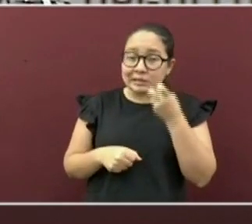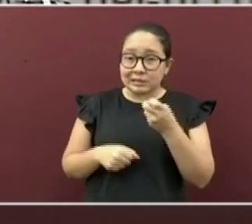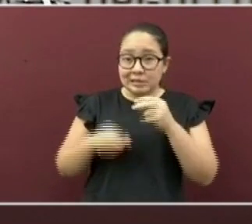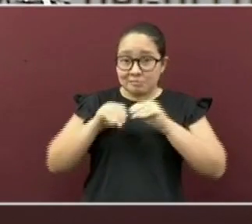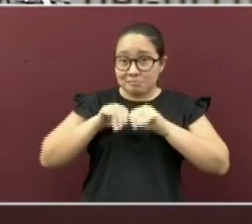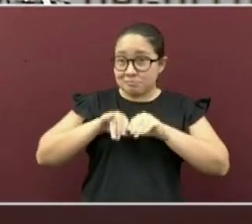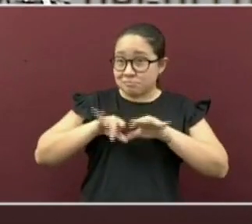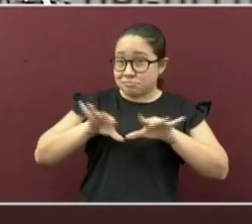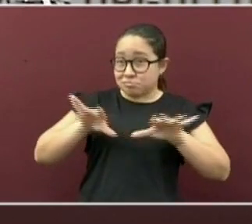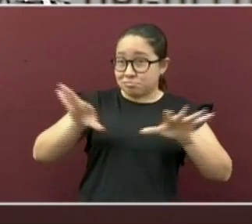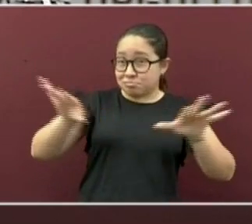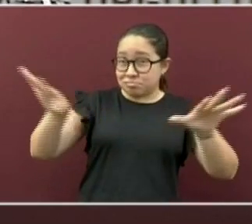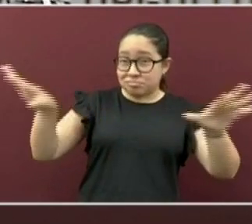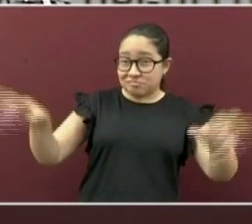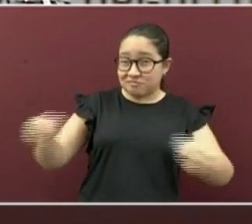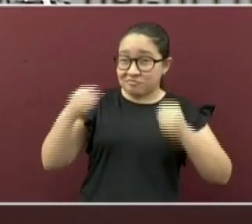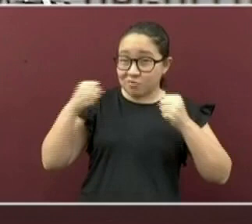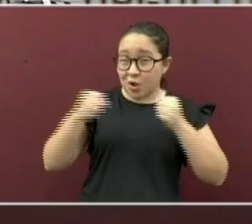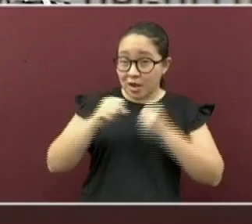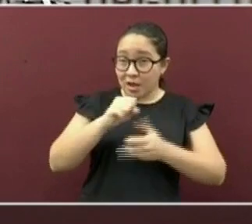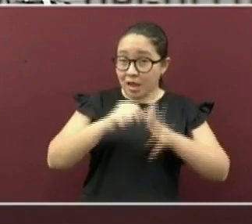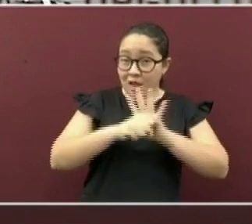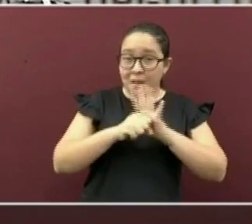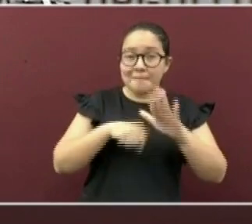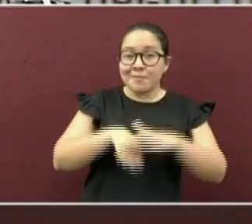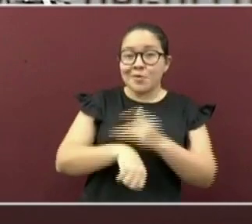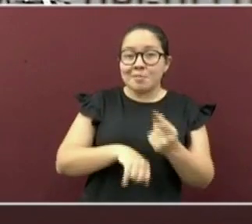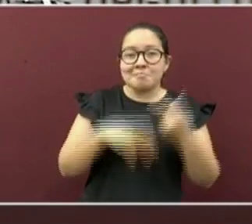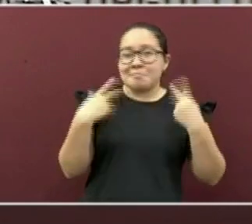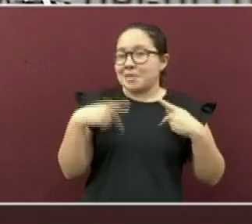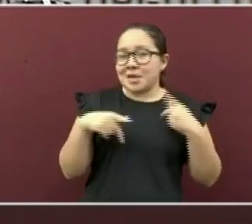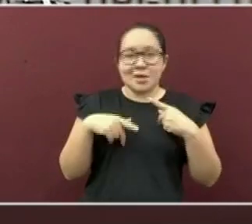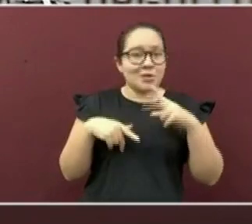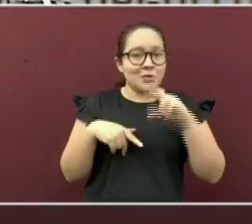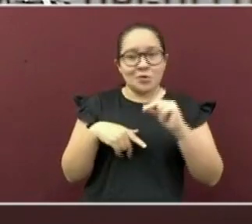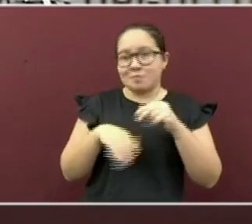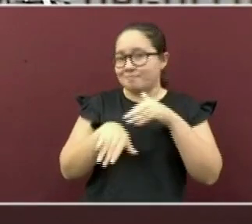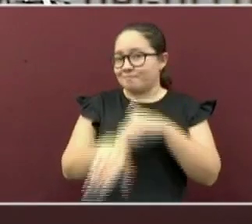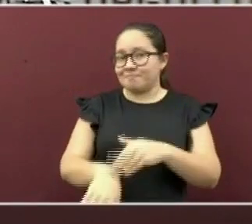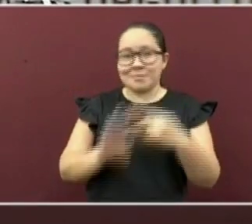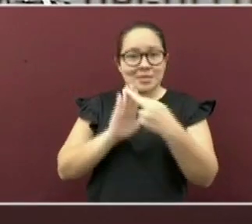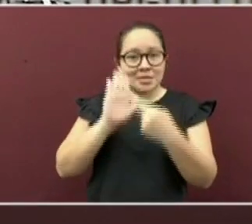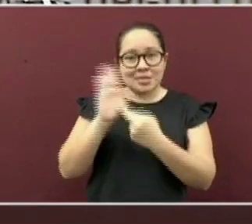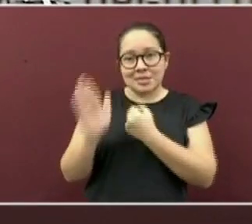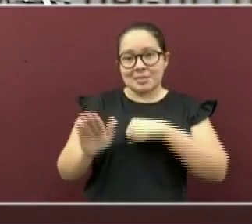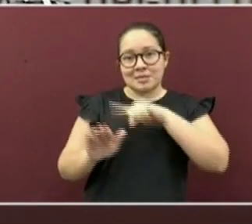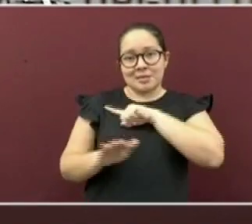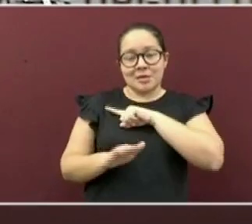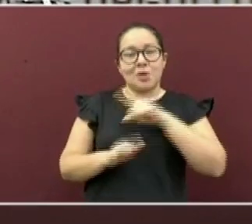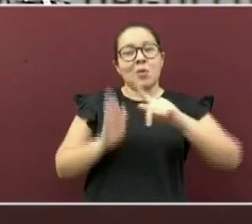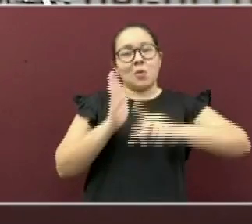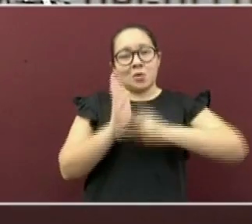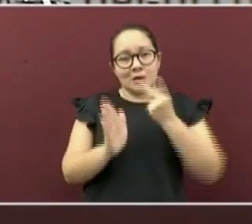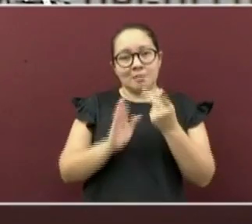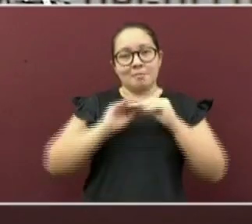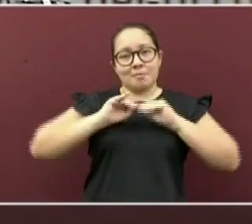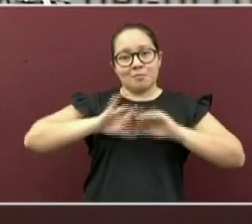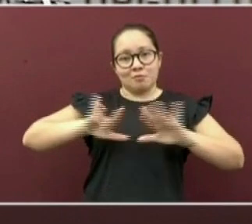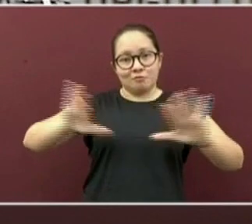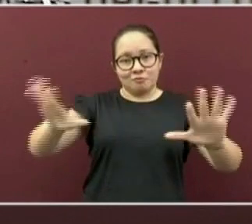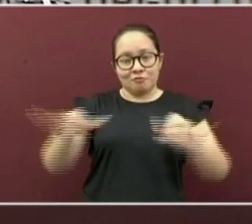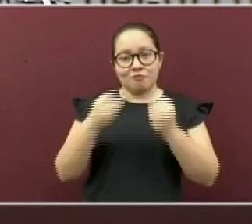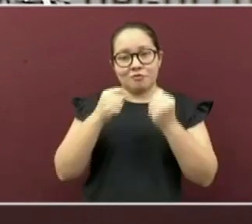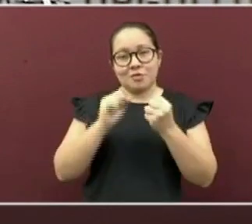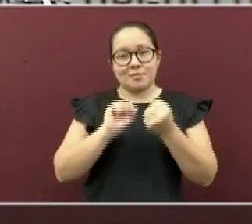o relajado las medidas preventivas, ocasionando una nueva ola de contagios de